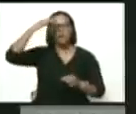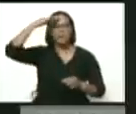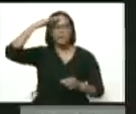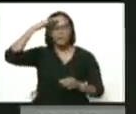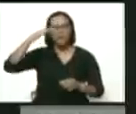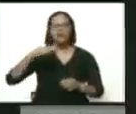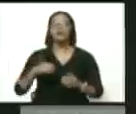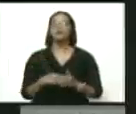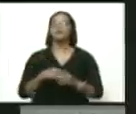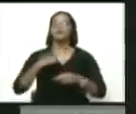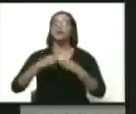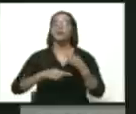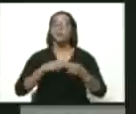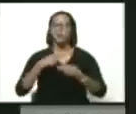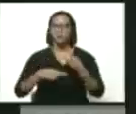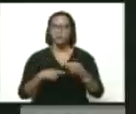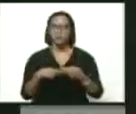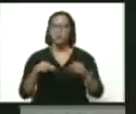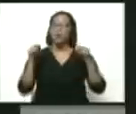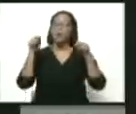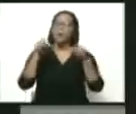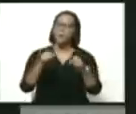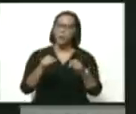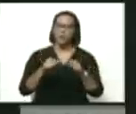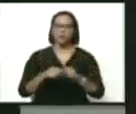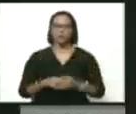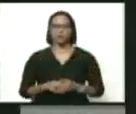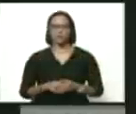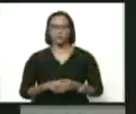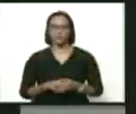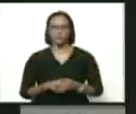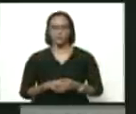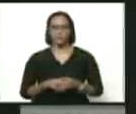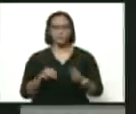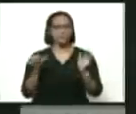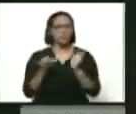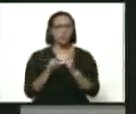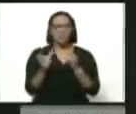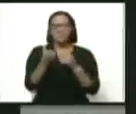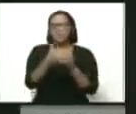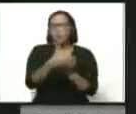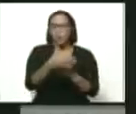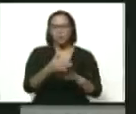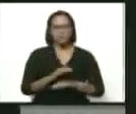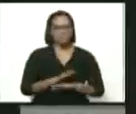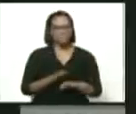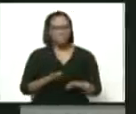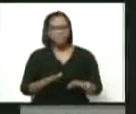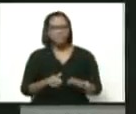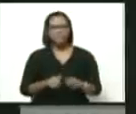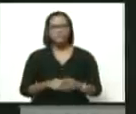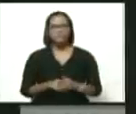cívico-militar-policial de la revolución. Por ellos, donde se metan. Hoy lo denunciaba el ministro